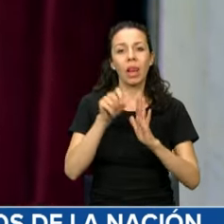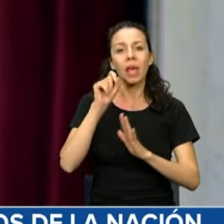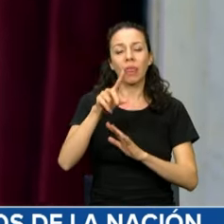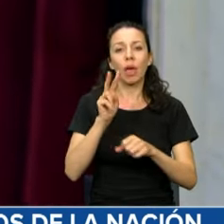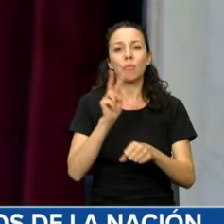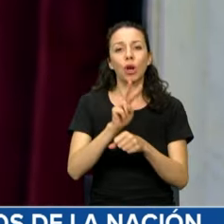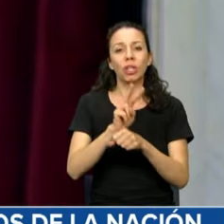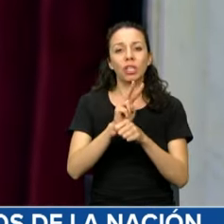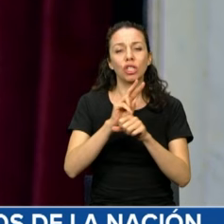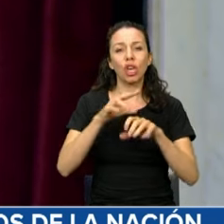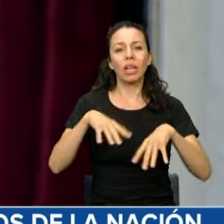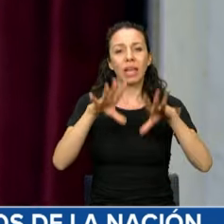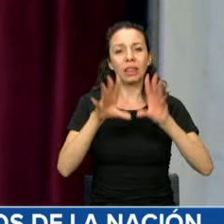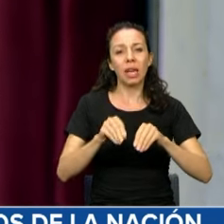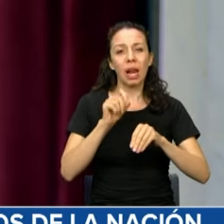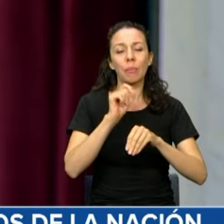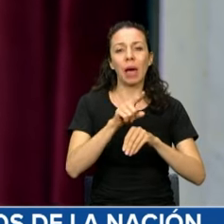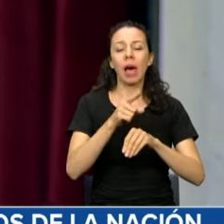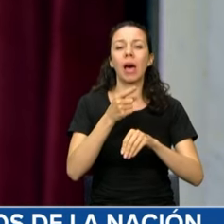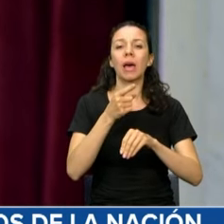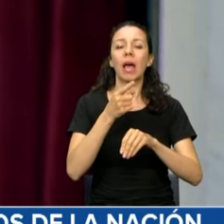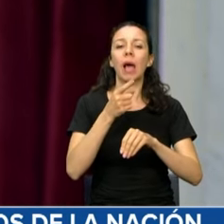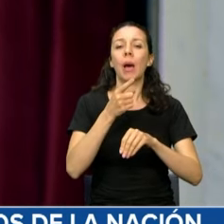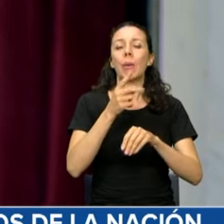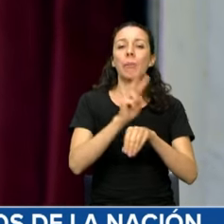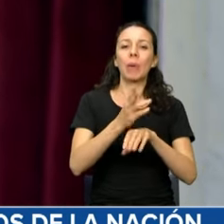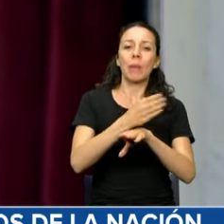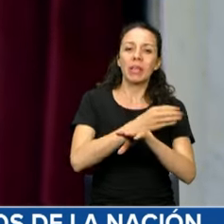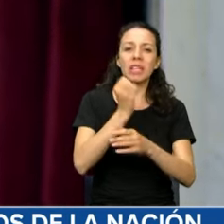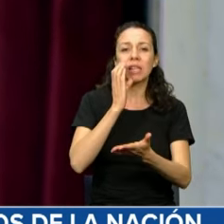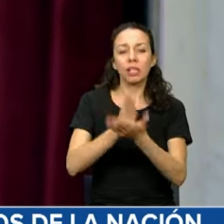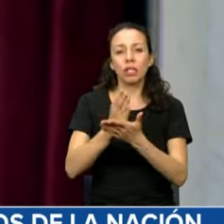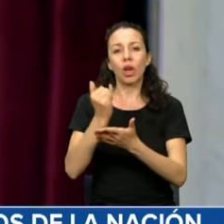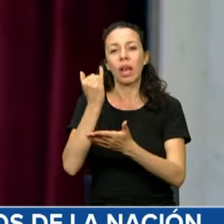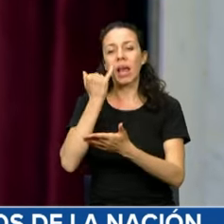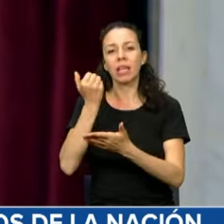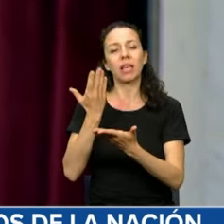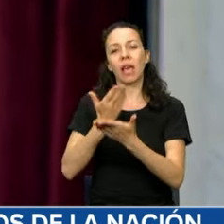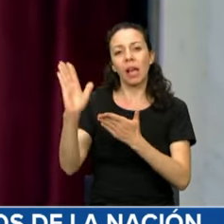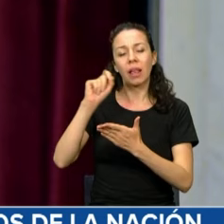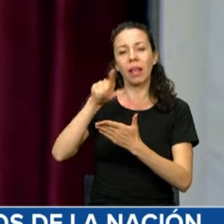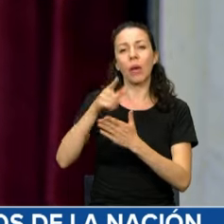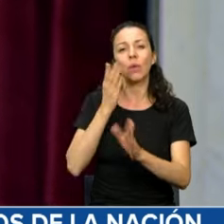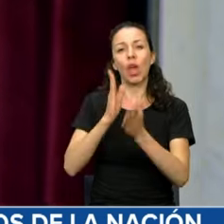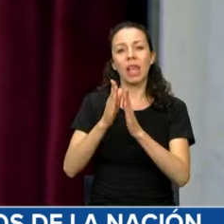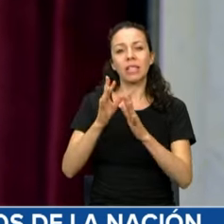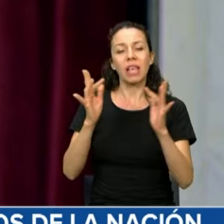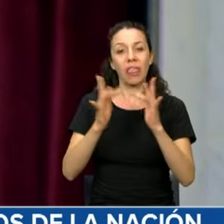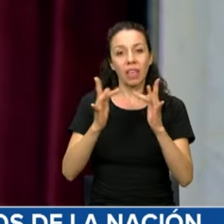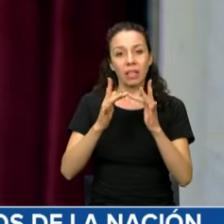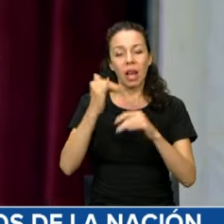protección integral para prevenir sancionar y erradicar la violencia digital son dos